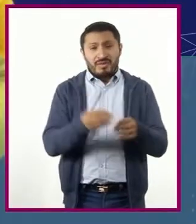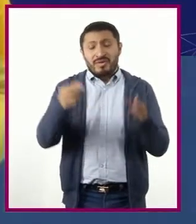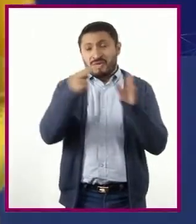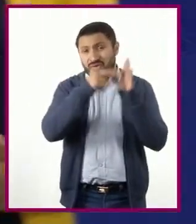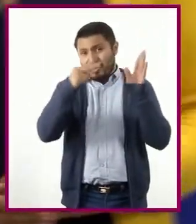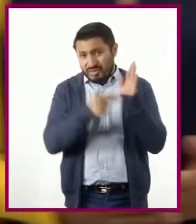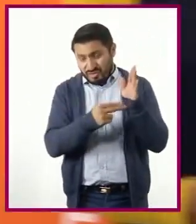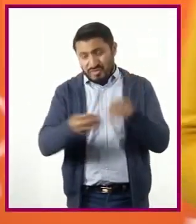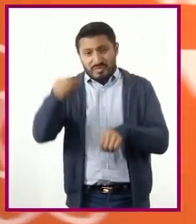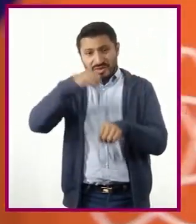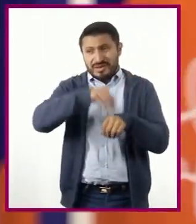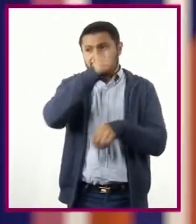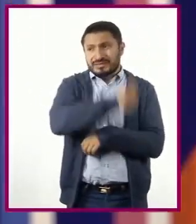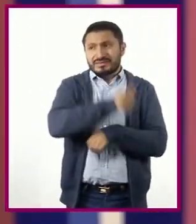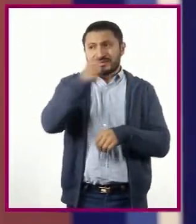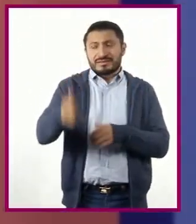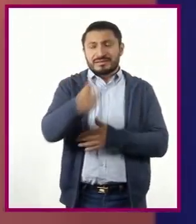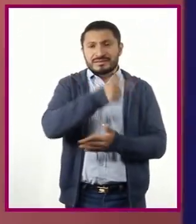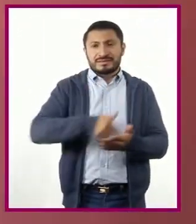lugar.